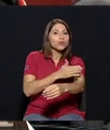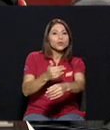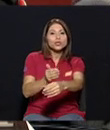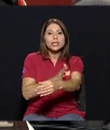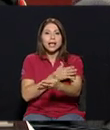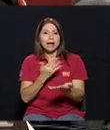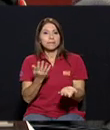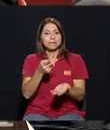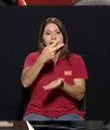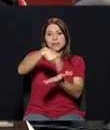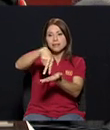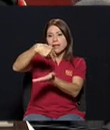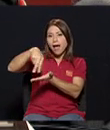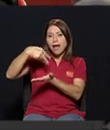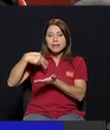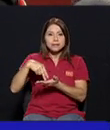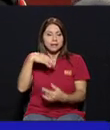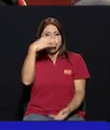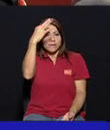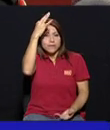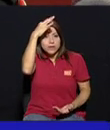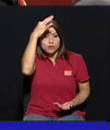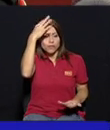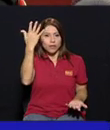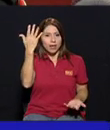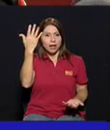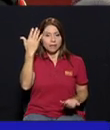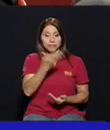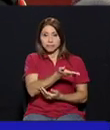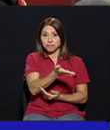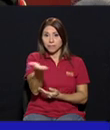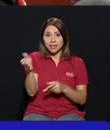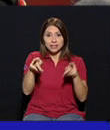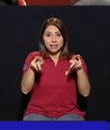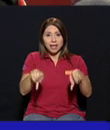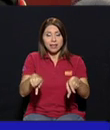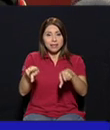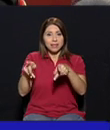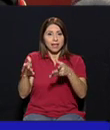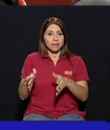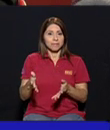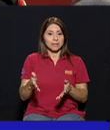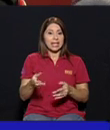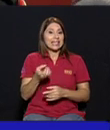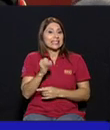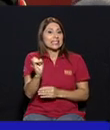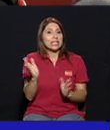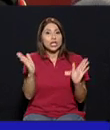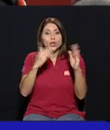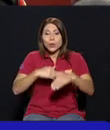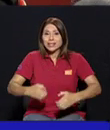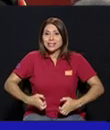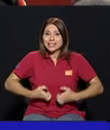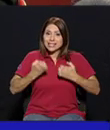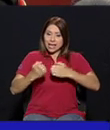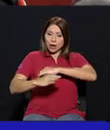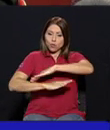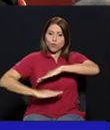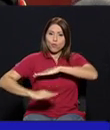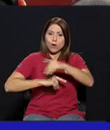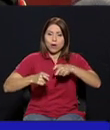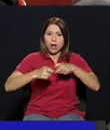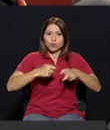danza, en filosofía. Es gente que, si no existiera un fuero de autonomía universitaria, probablemente